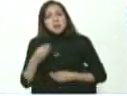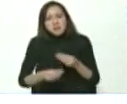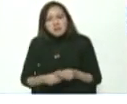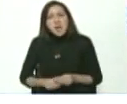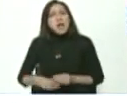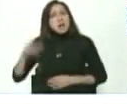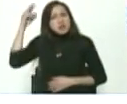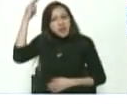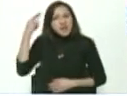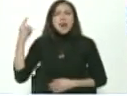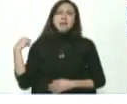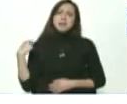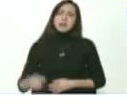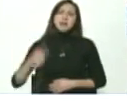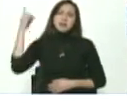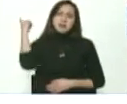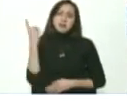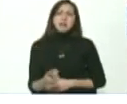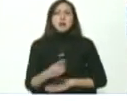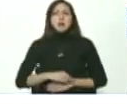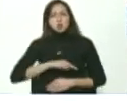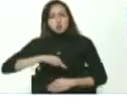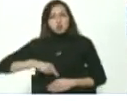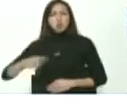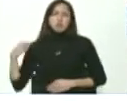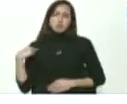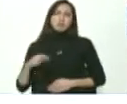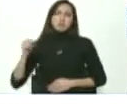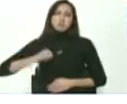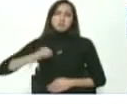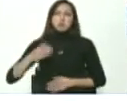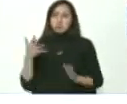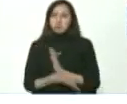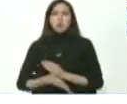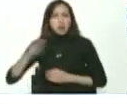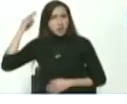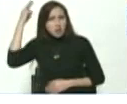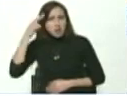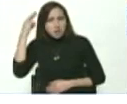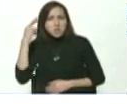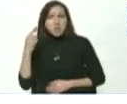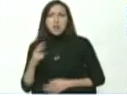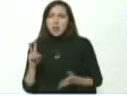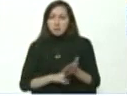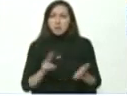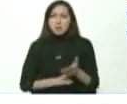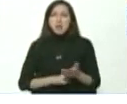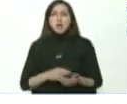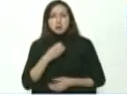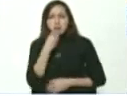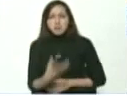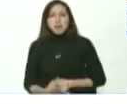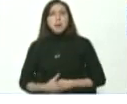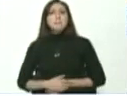sobre la realidad. Nosotros siempre lo hemos tenido sobre la realidad, para bien y para